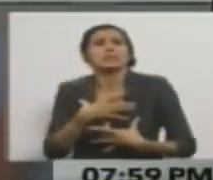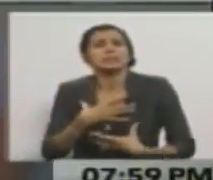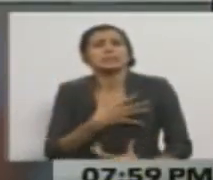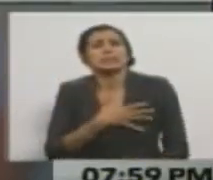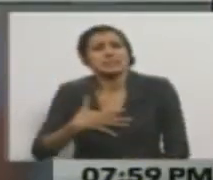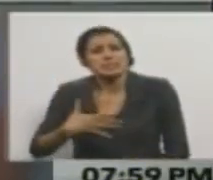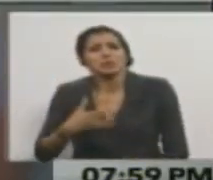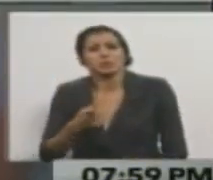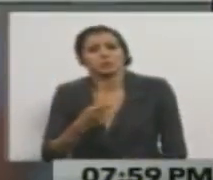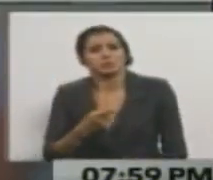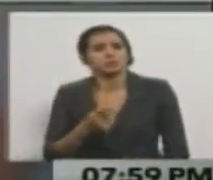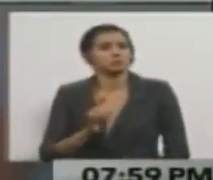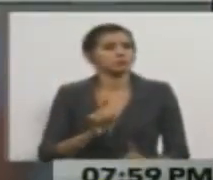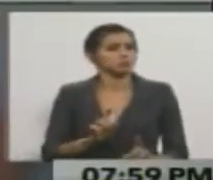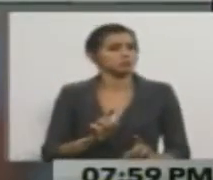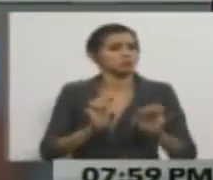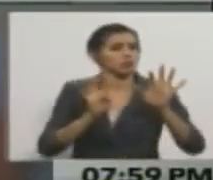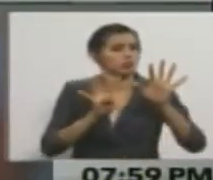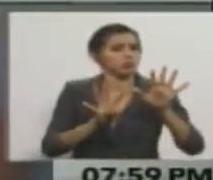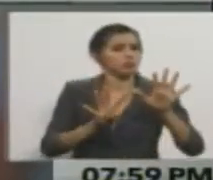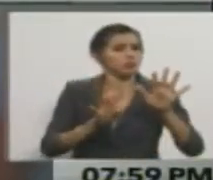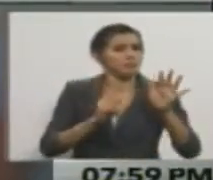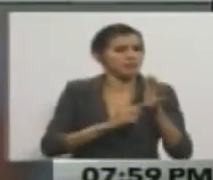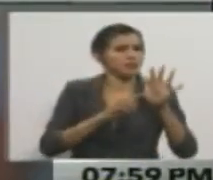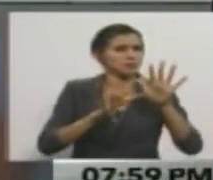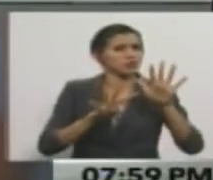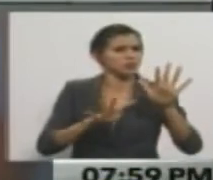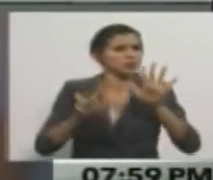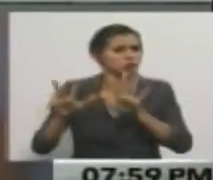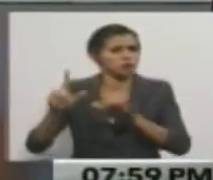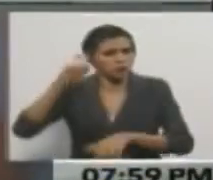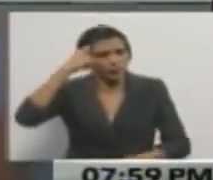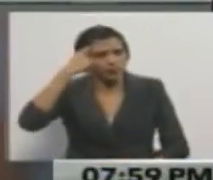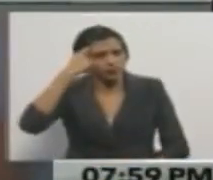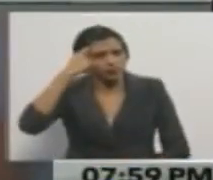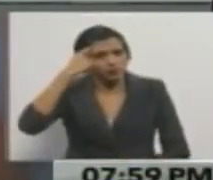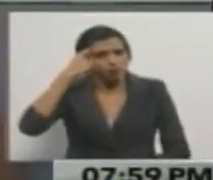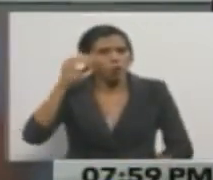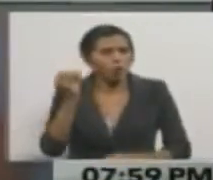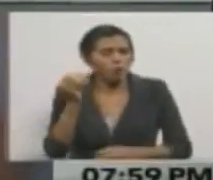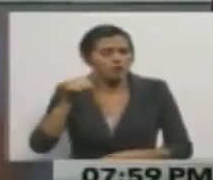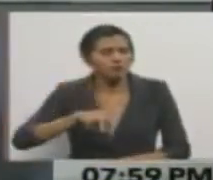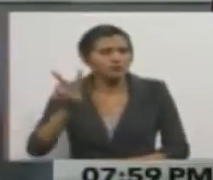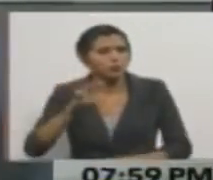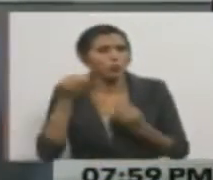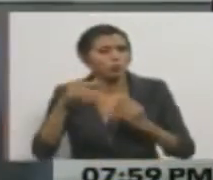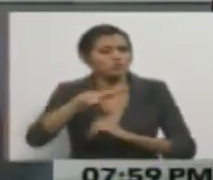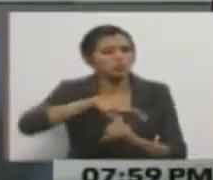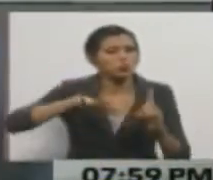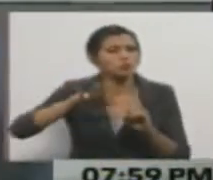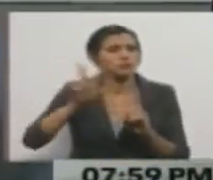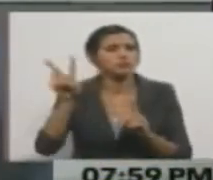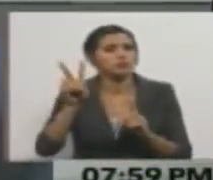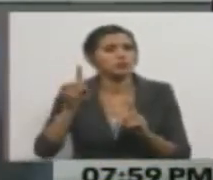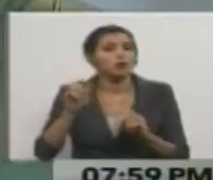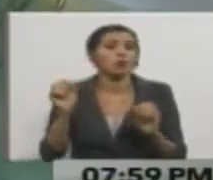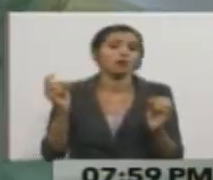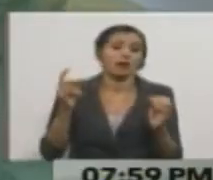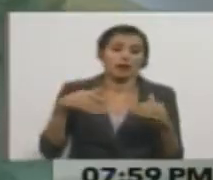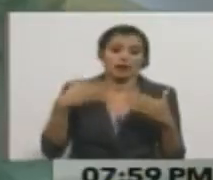El 98, ¿recuerdan ustedes el 98? ¿Cómo estaba Venezuela? ¿O añoran el 2008?